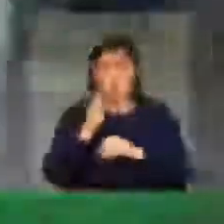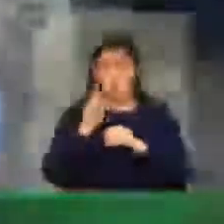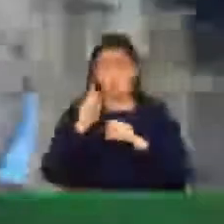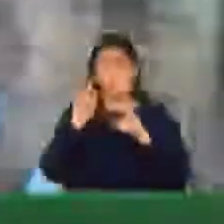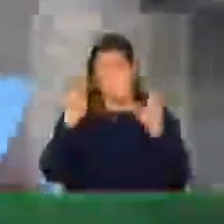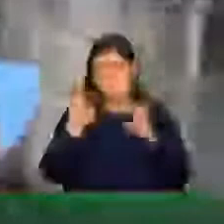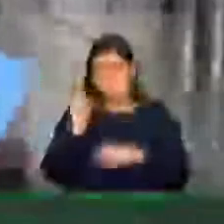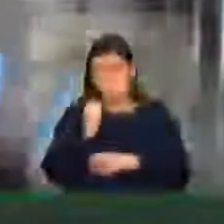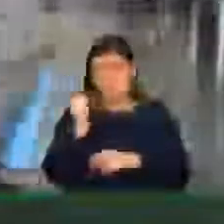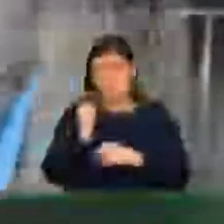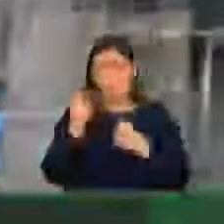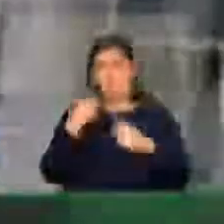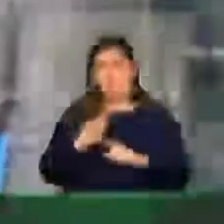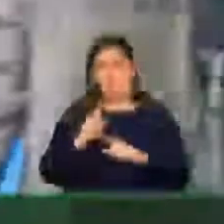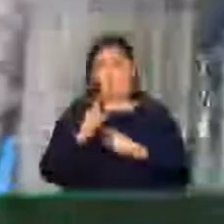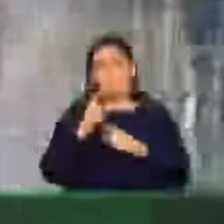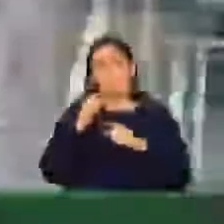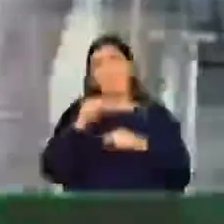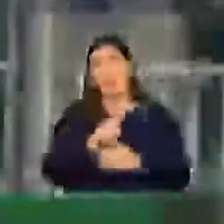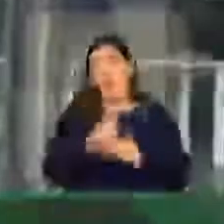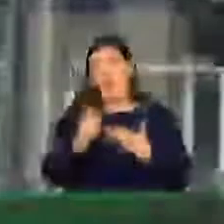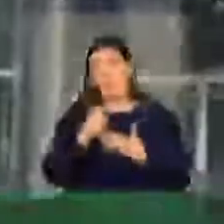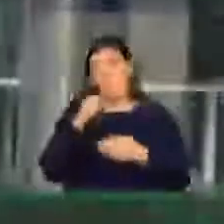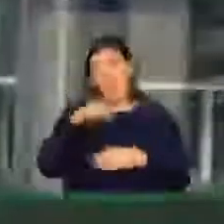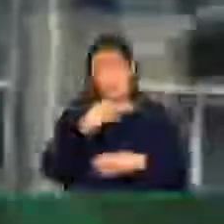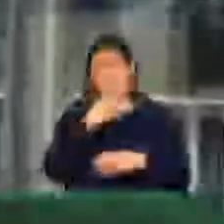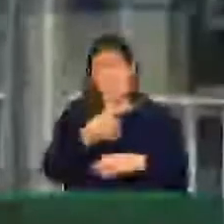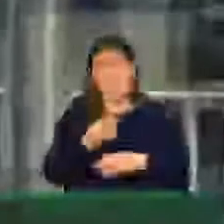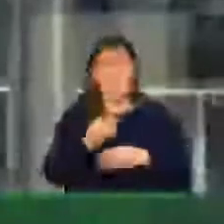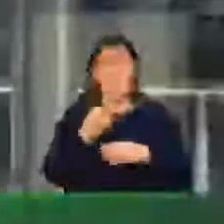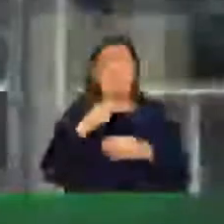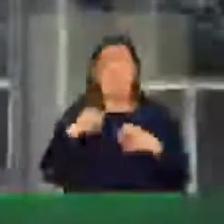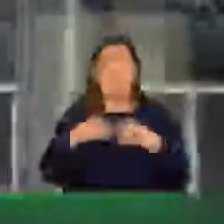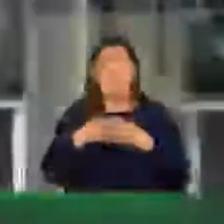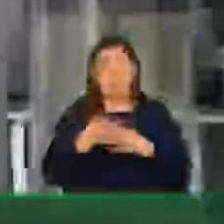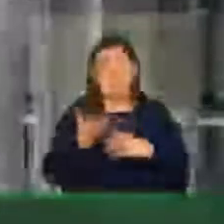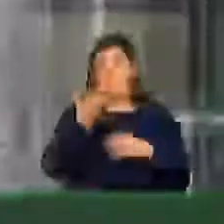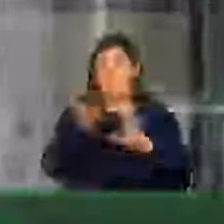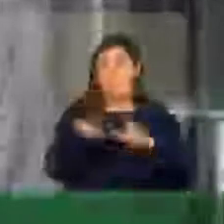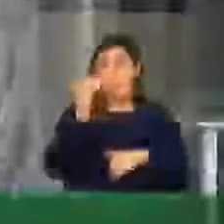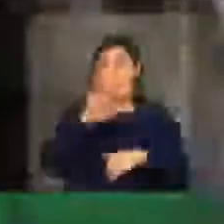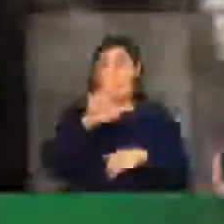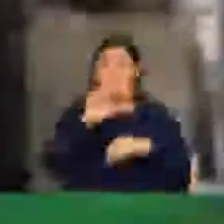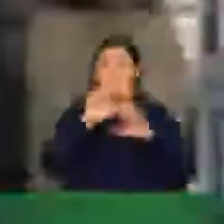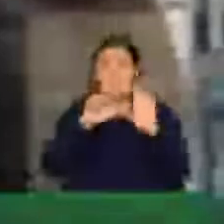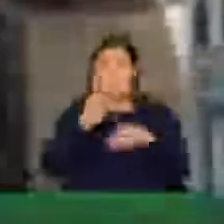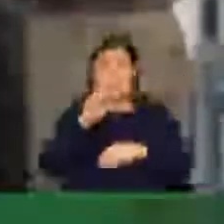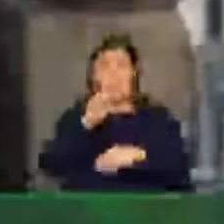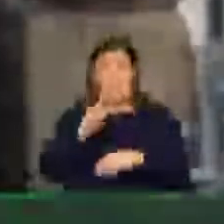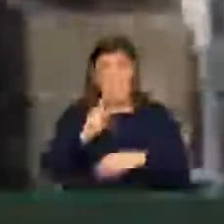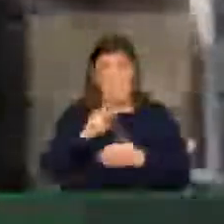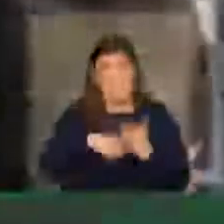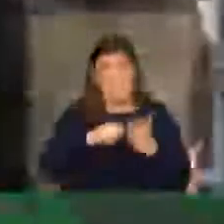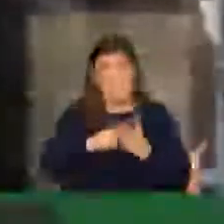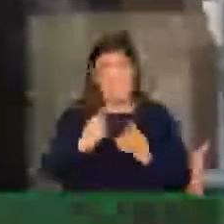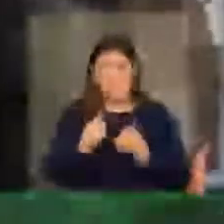afectar a la población. La Comisión informó esta semana que alcanzó más de 572.000 firmas de las casi 700.000 que